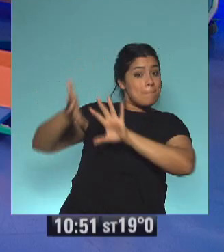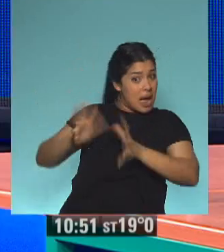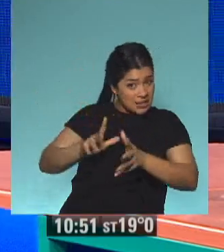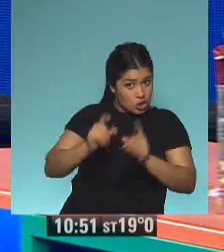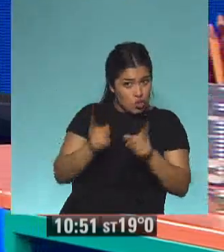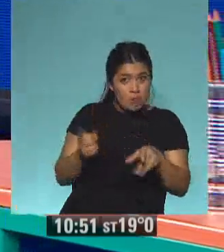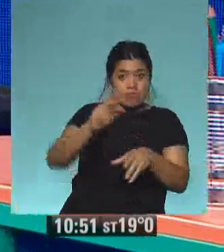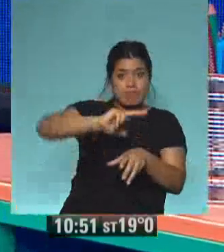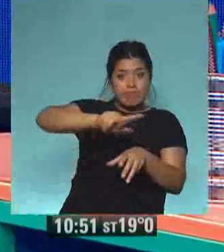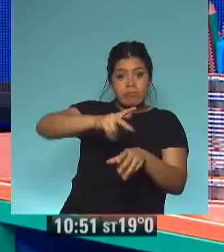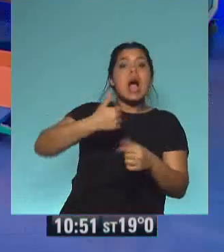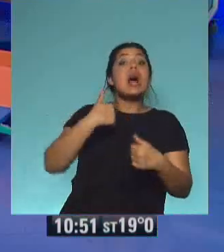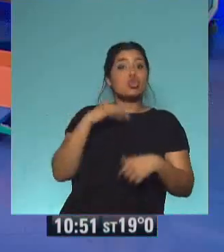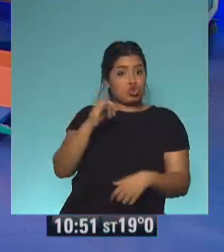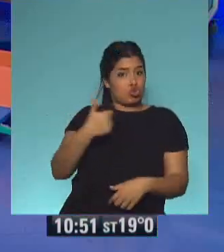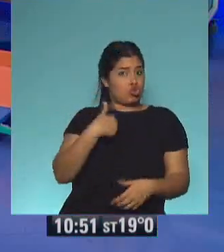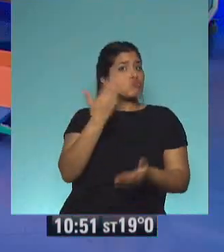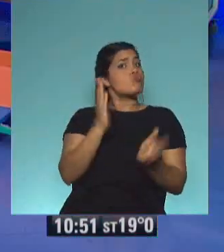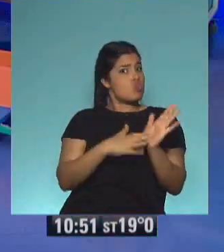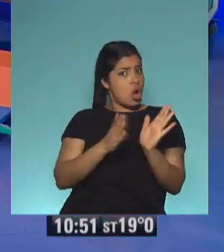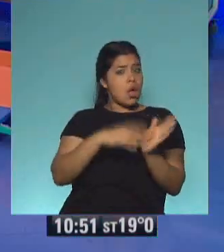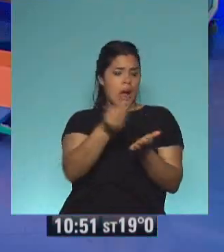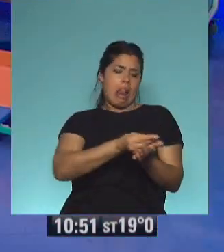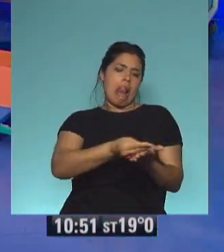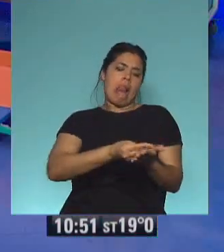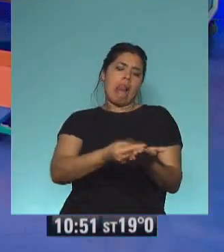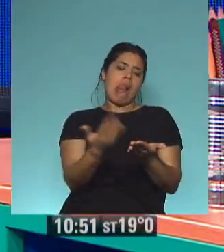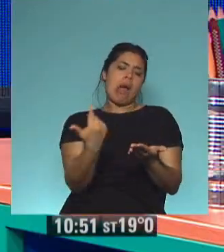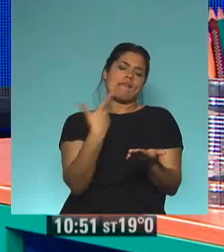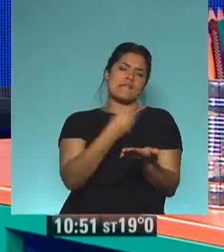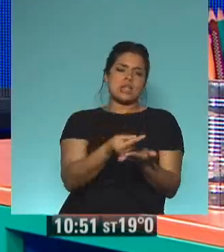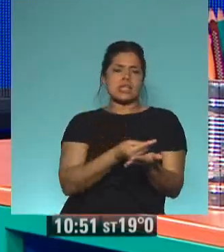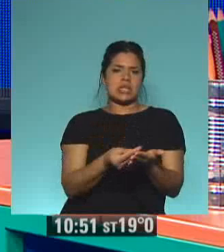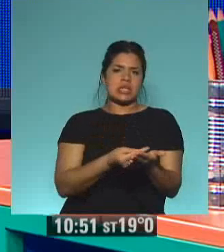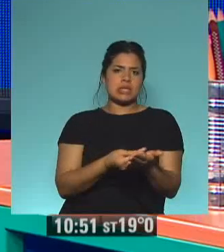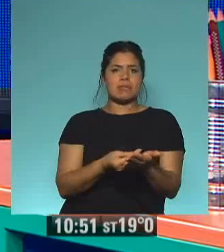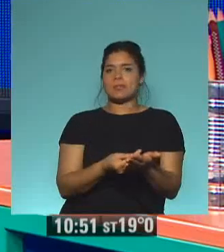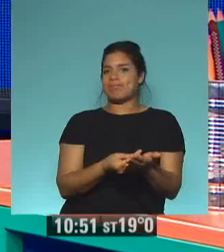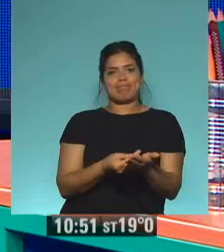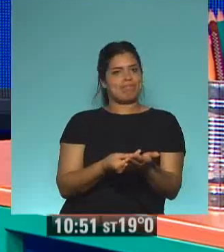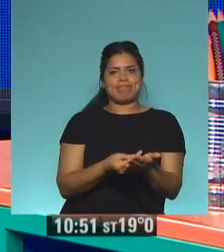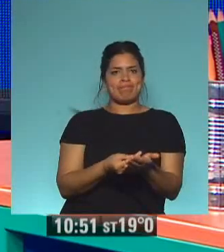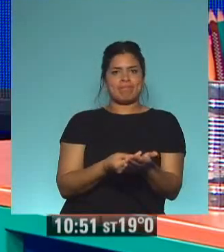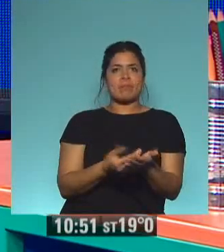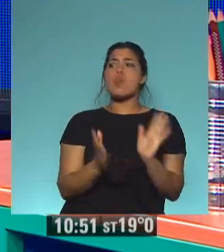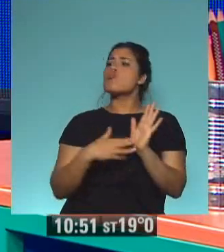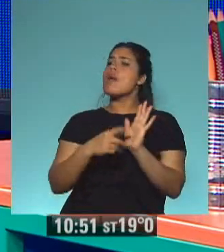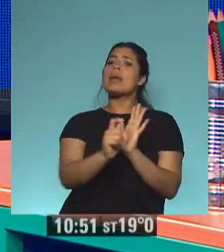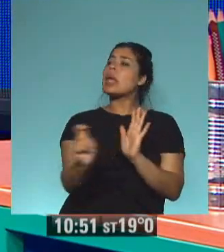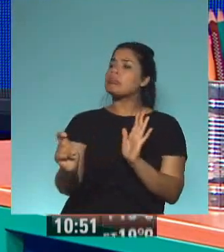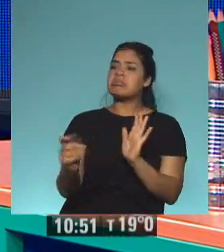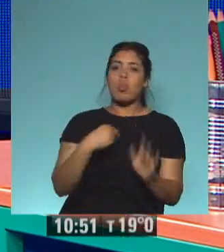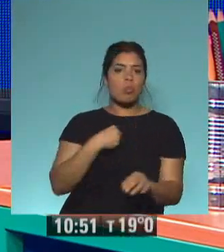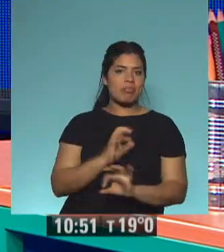Sí, lo intenté. Mira, ahí están los dibujos. Yo intenté hacerlo, pero nadie se quería subir. ¿Por qué? Porque se ve